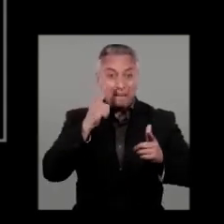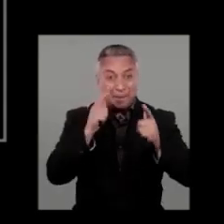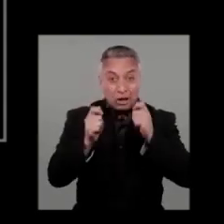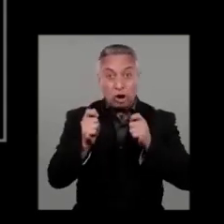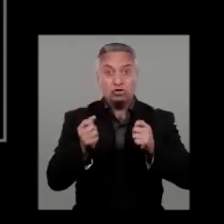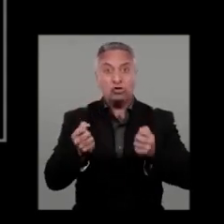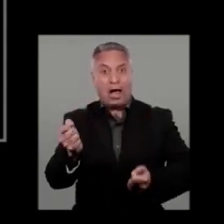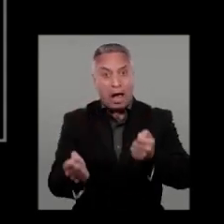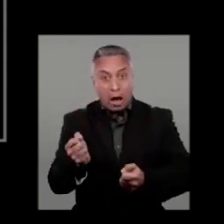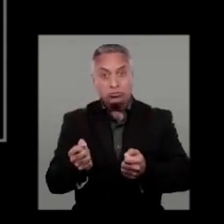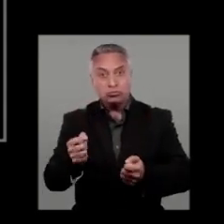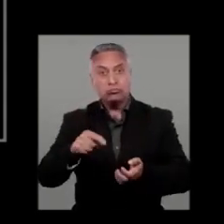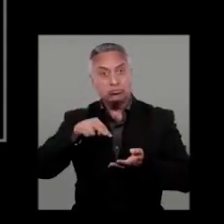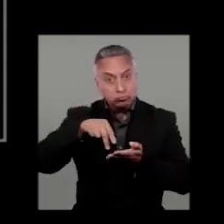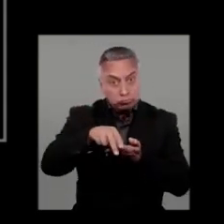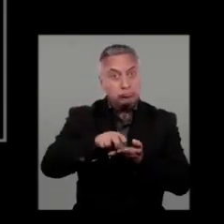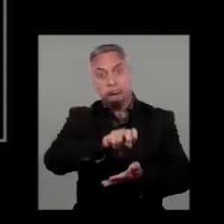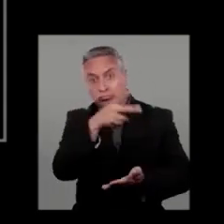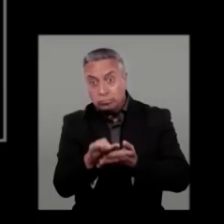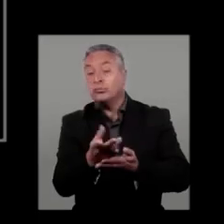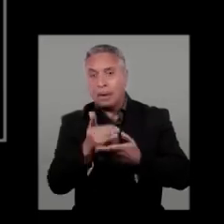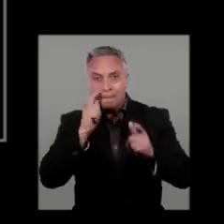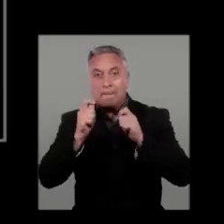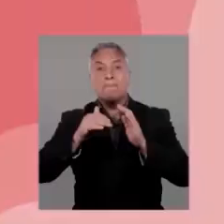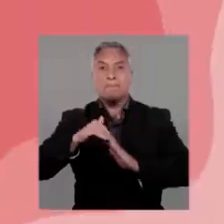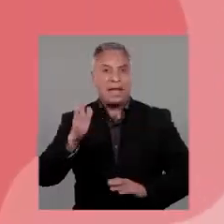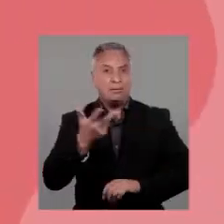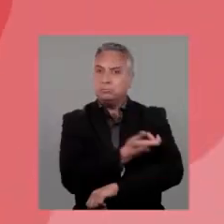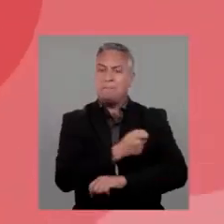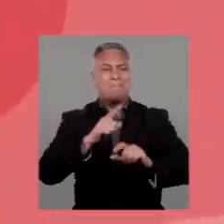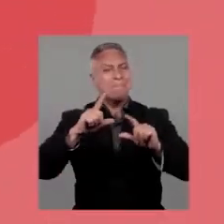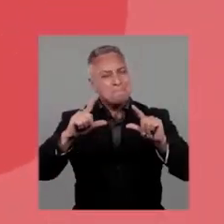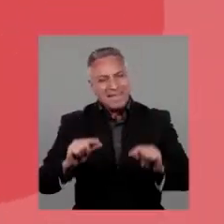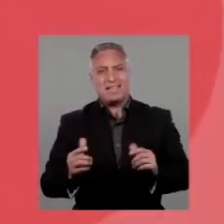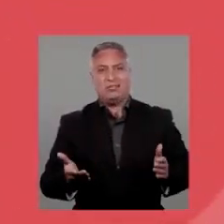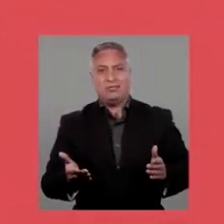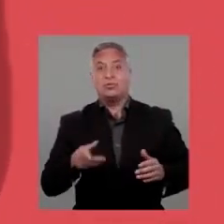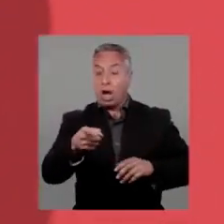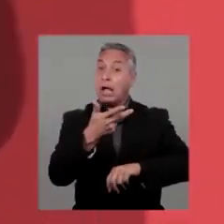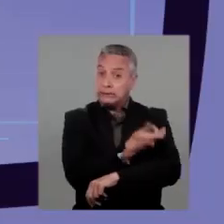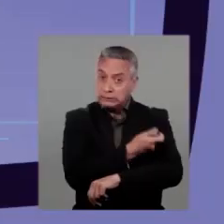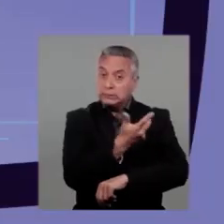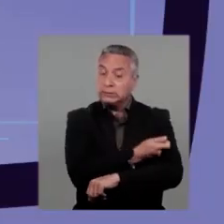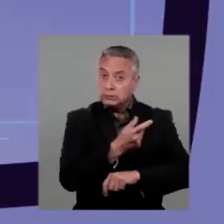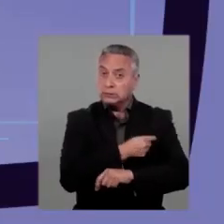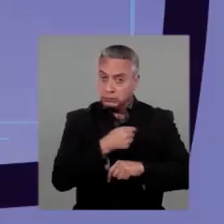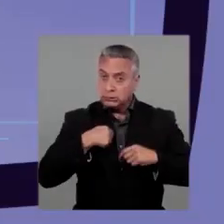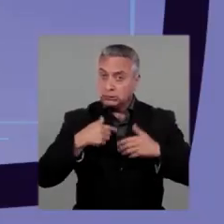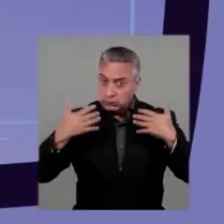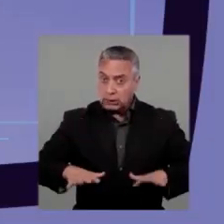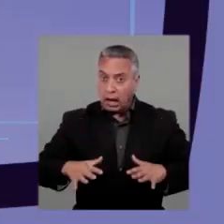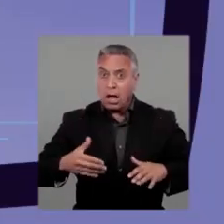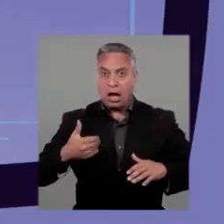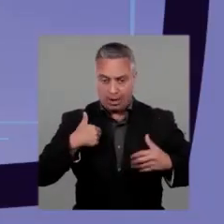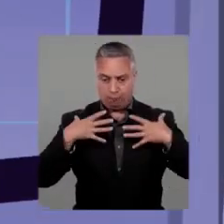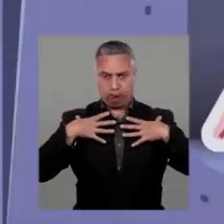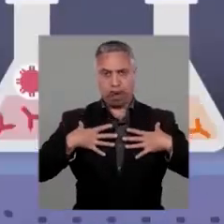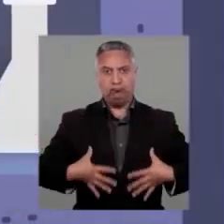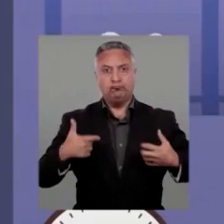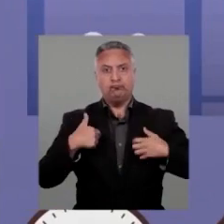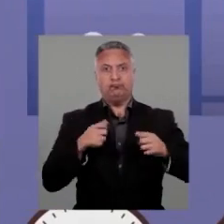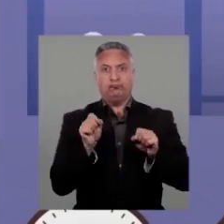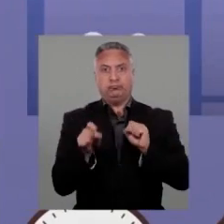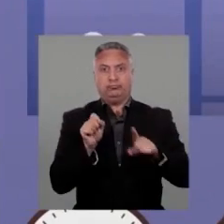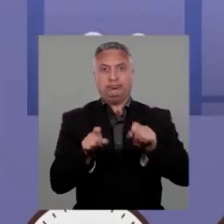auto, practicar deportes o incluso caminar. Si estamos vacunados y nos contagiamos, nuestros anticuerpos